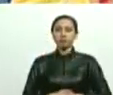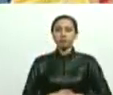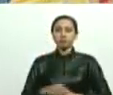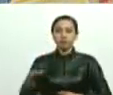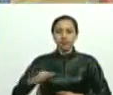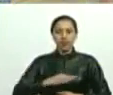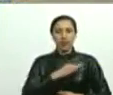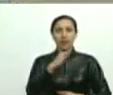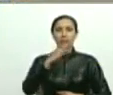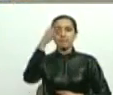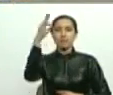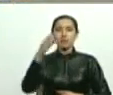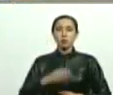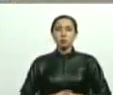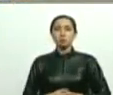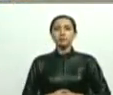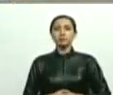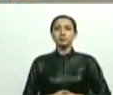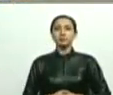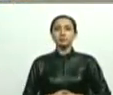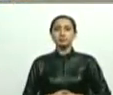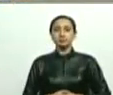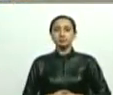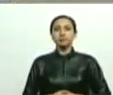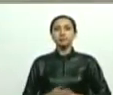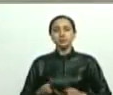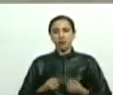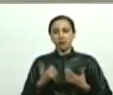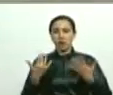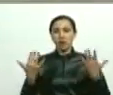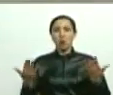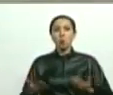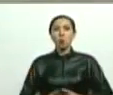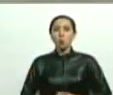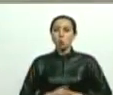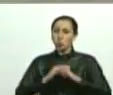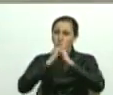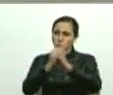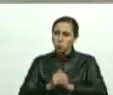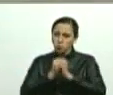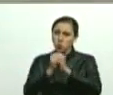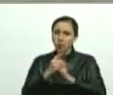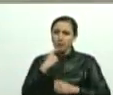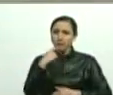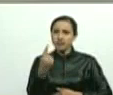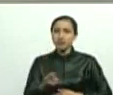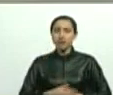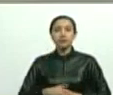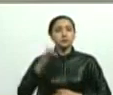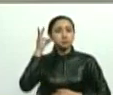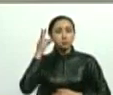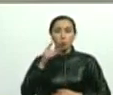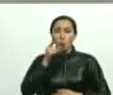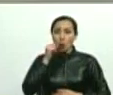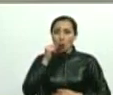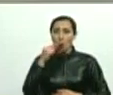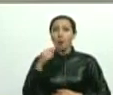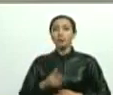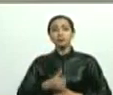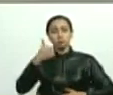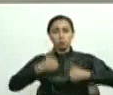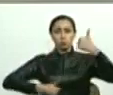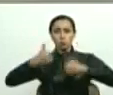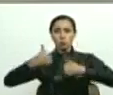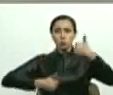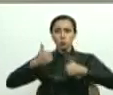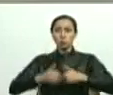de Cristo. Tiendan sus manos y díganle a las mujeres y hombres que se postularon,